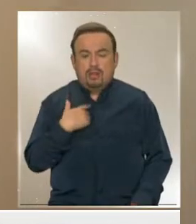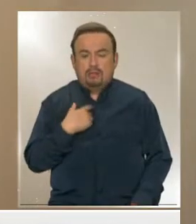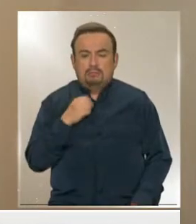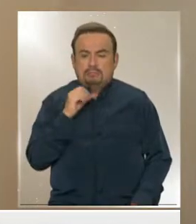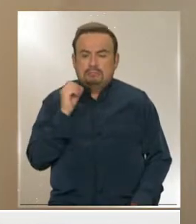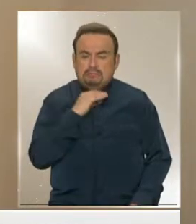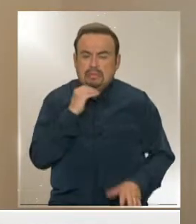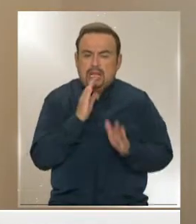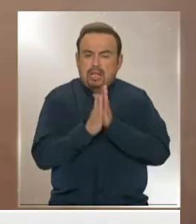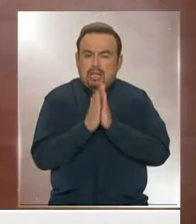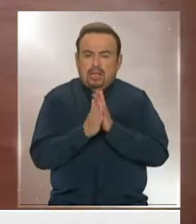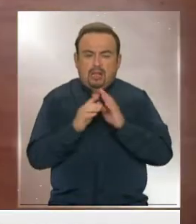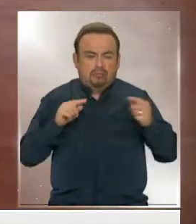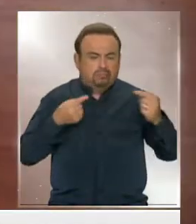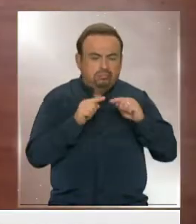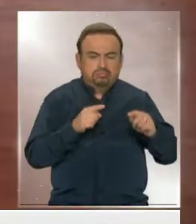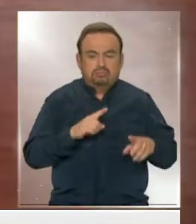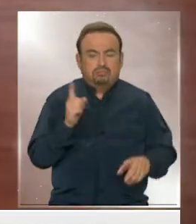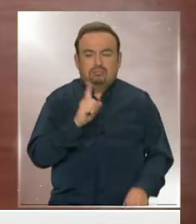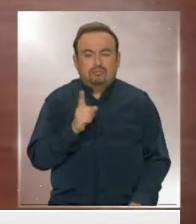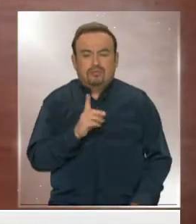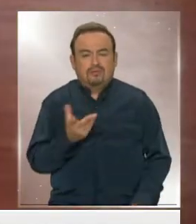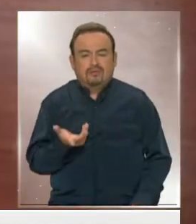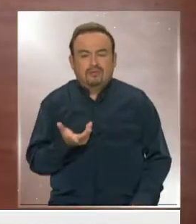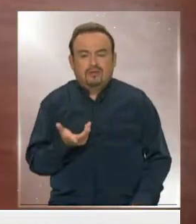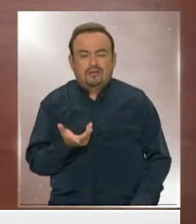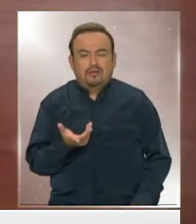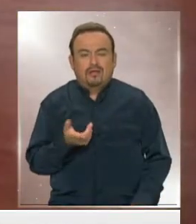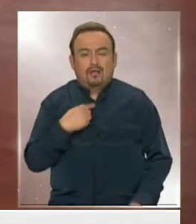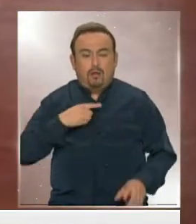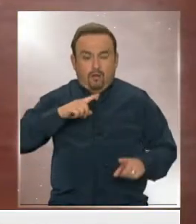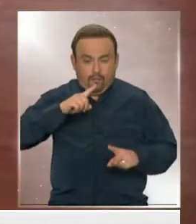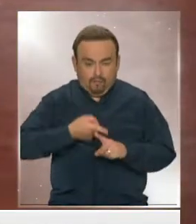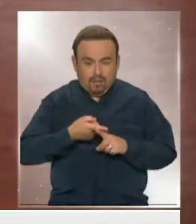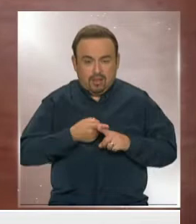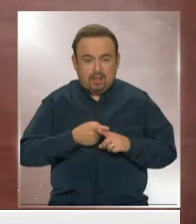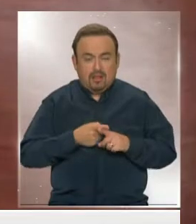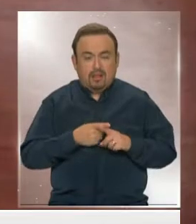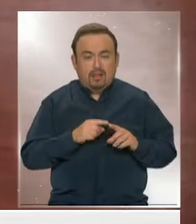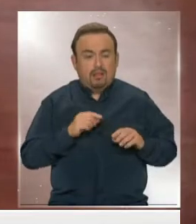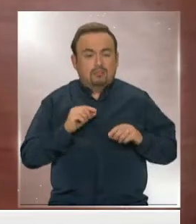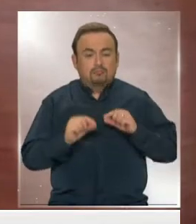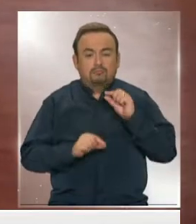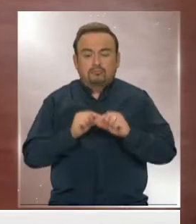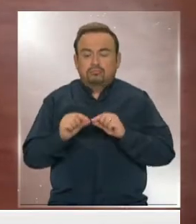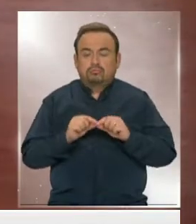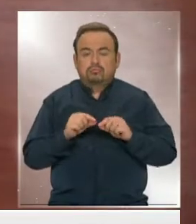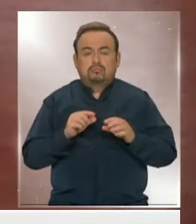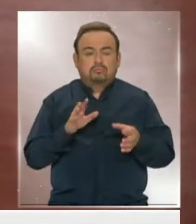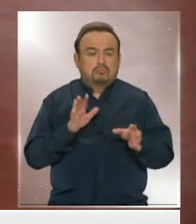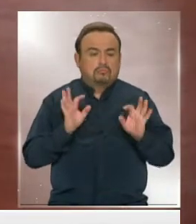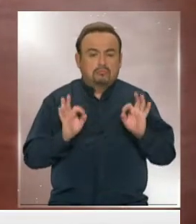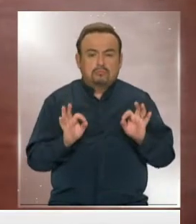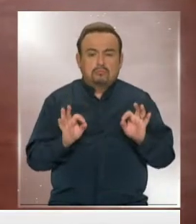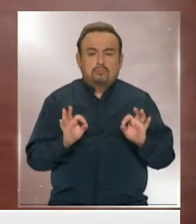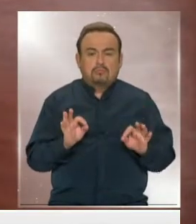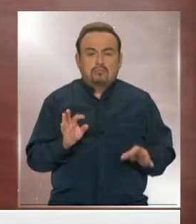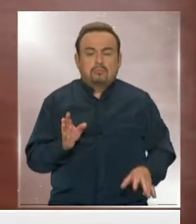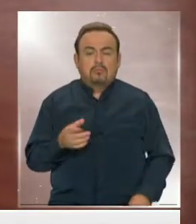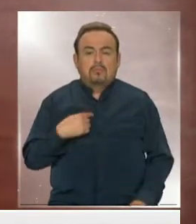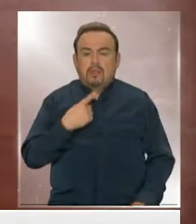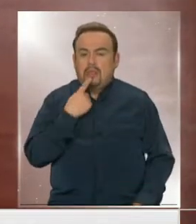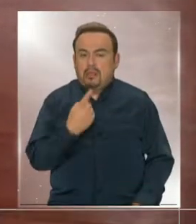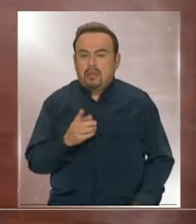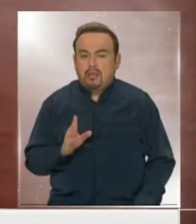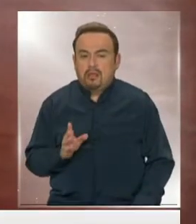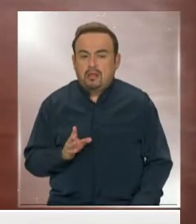apresurado empezar este debate hoy día. No tiene sentido volver ahora a una cierta gradualidad, con ciertas condiciones y